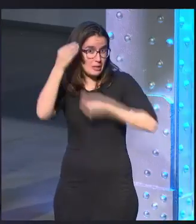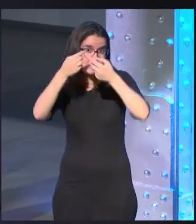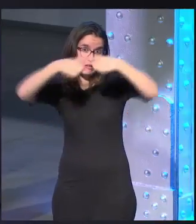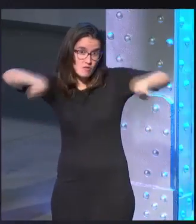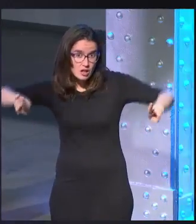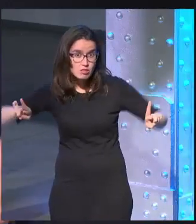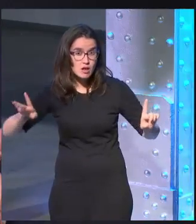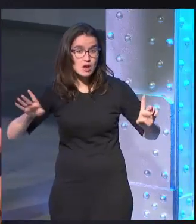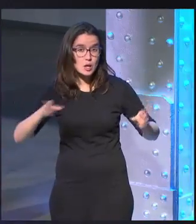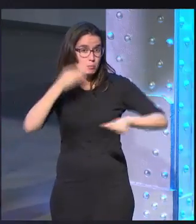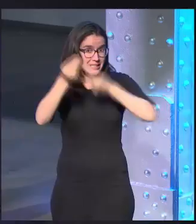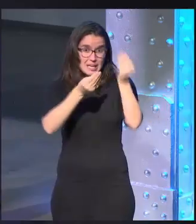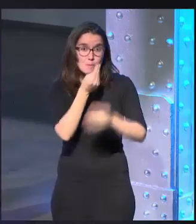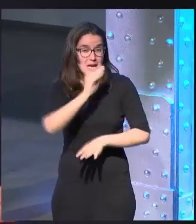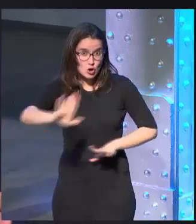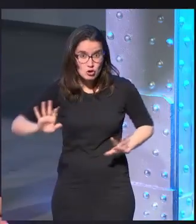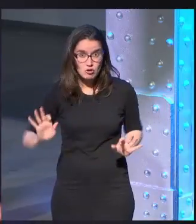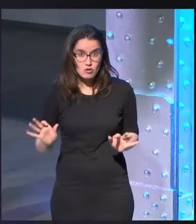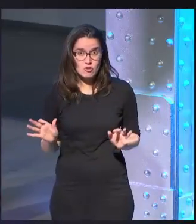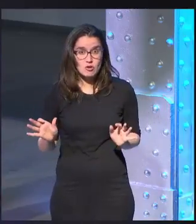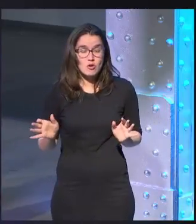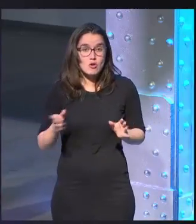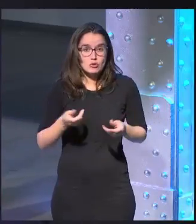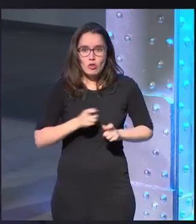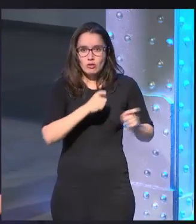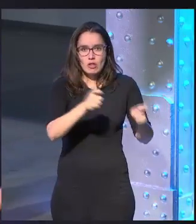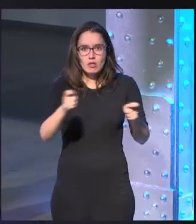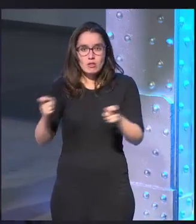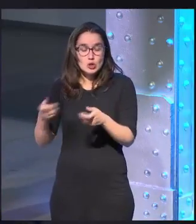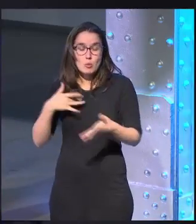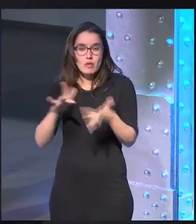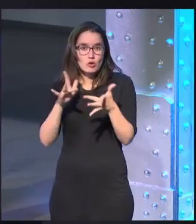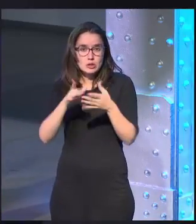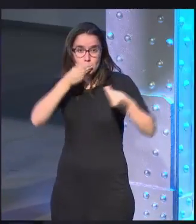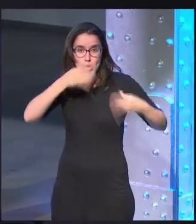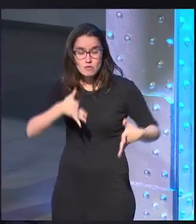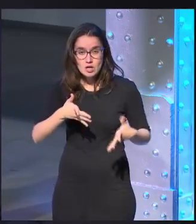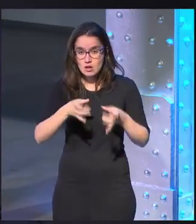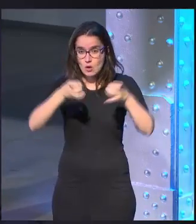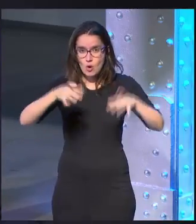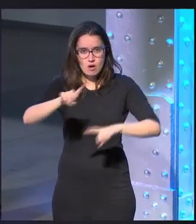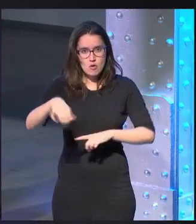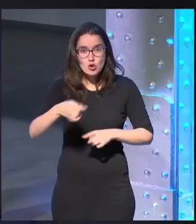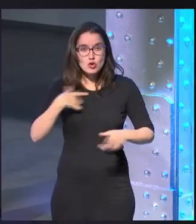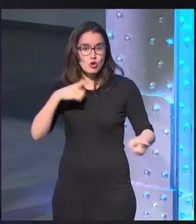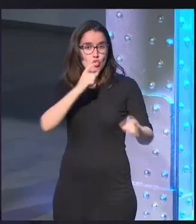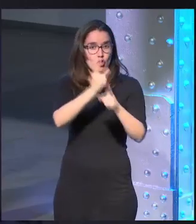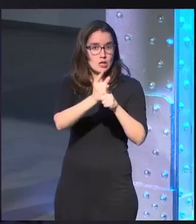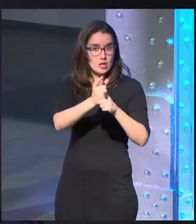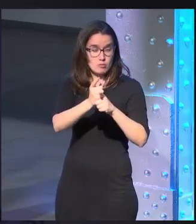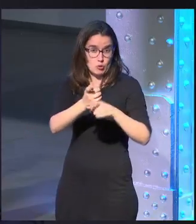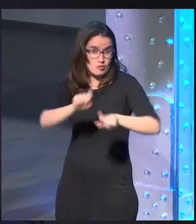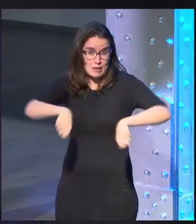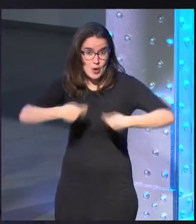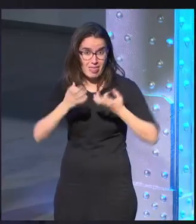distinto. Piensan mucho mejor. Nada está dado. Y yo me llevo muy bien con ellos porque soy igual que ellos. Yo soy contrarian por